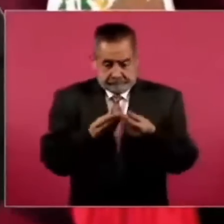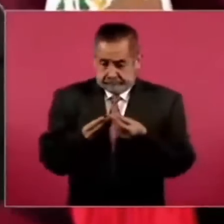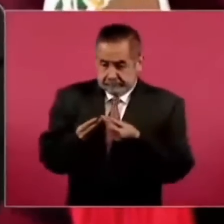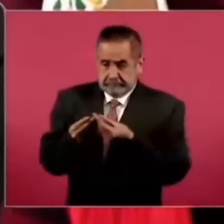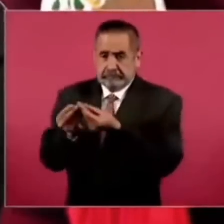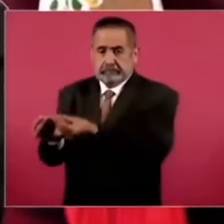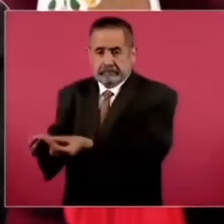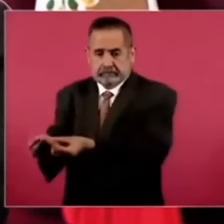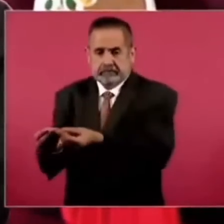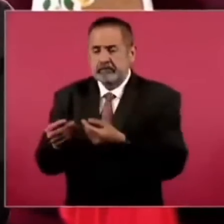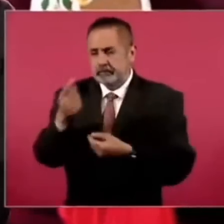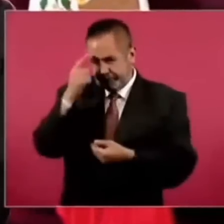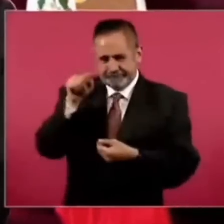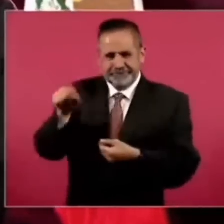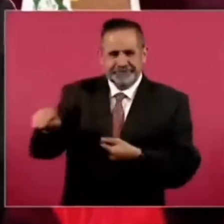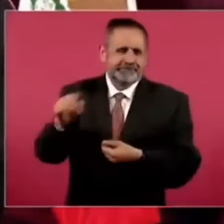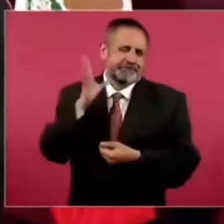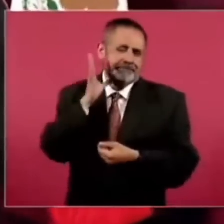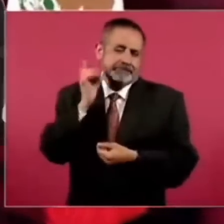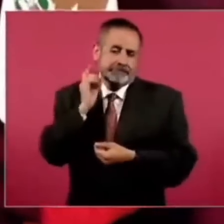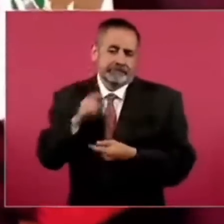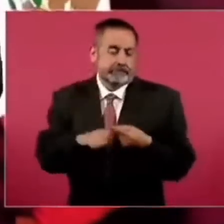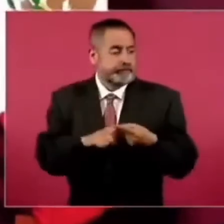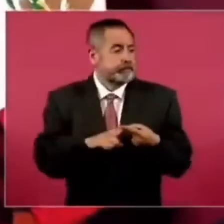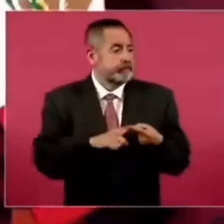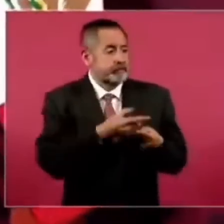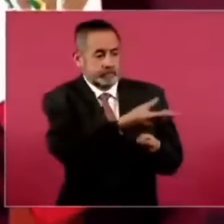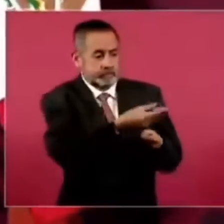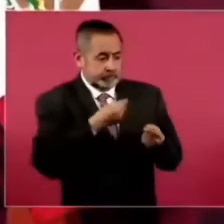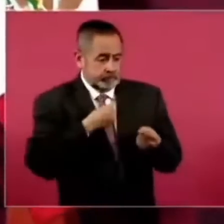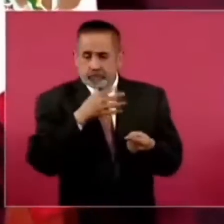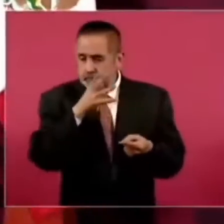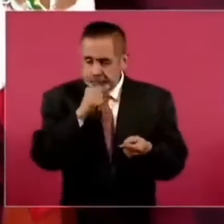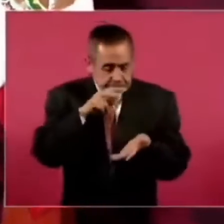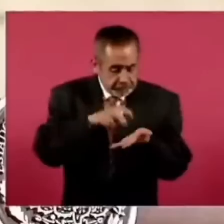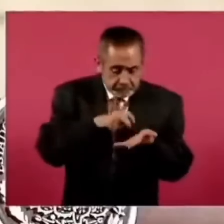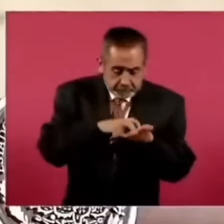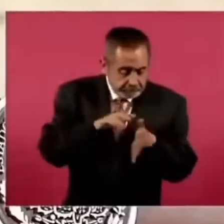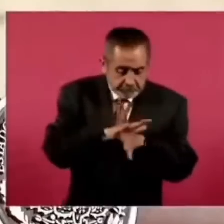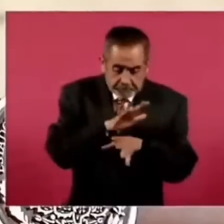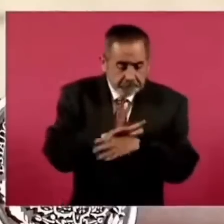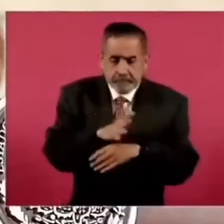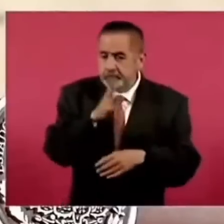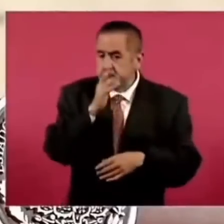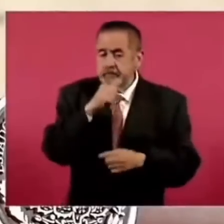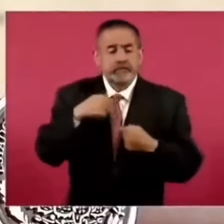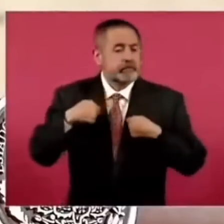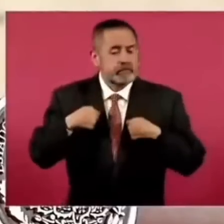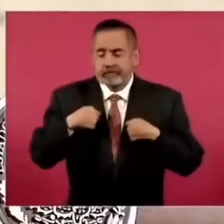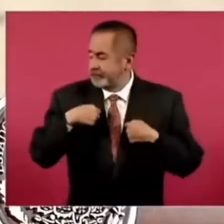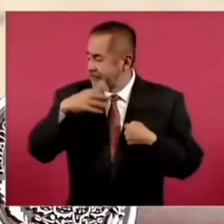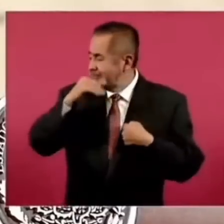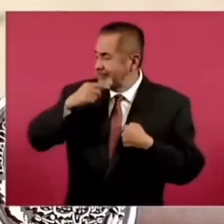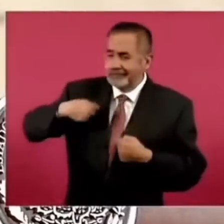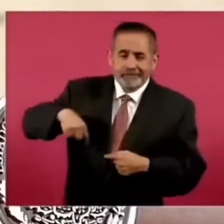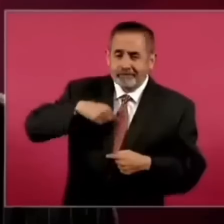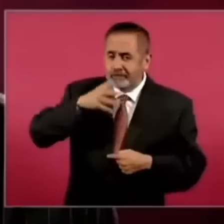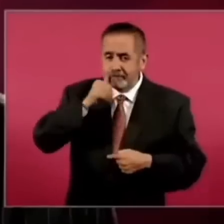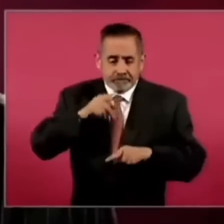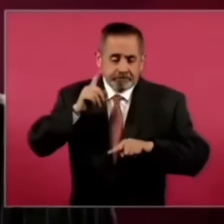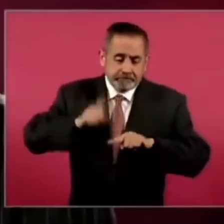incluido el del Poder Judicial, sin ninguna modificación, porque no tiene facultad para eso.